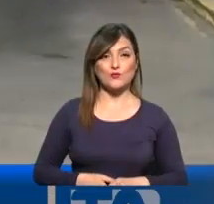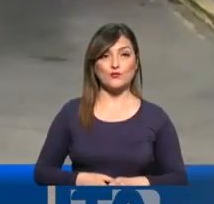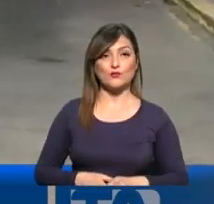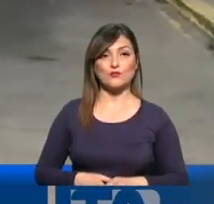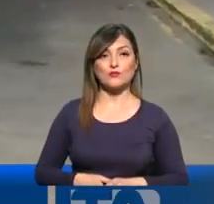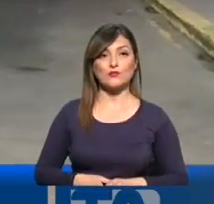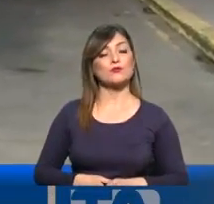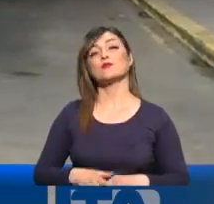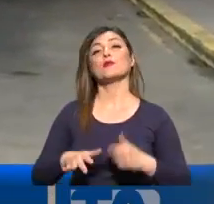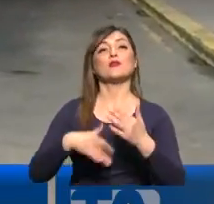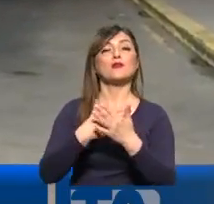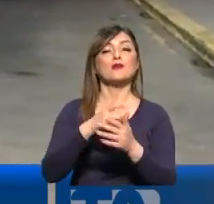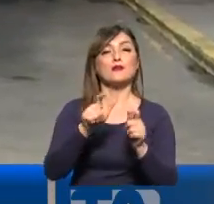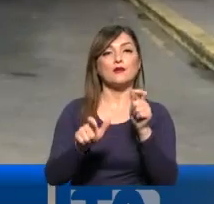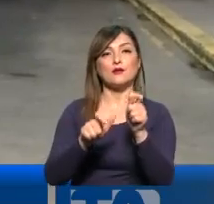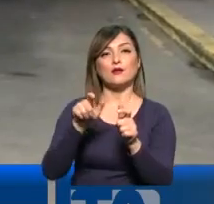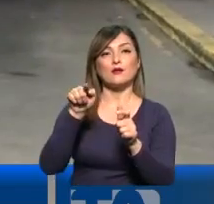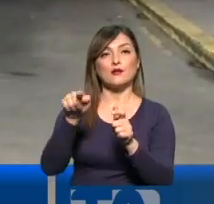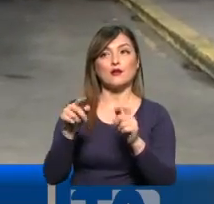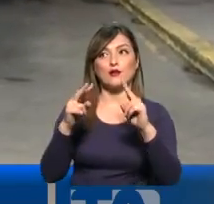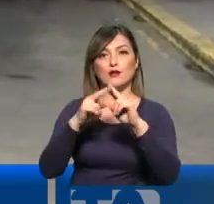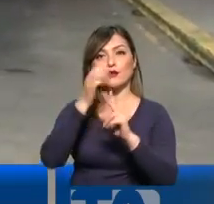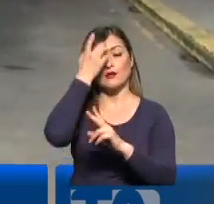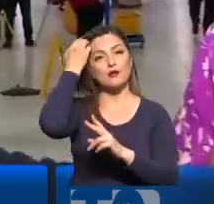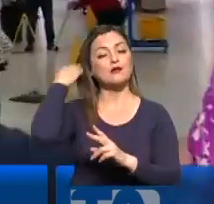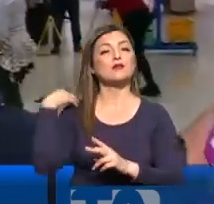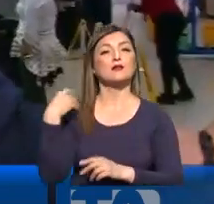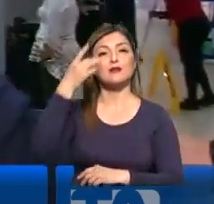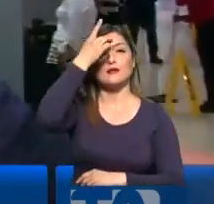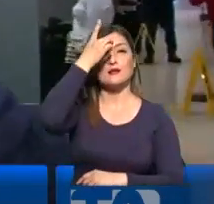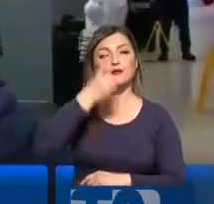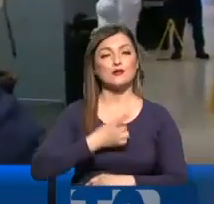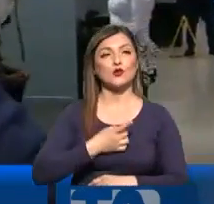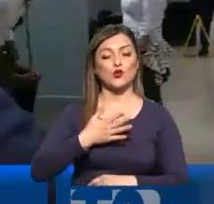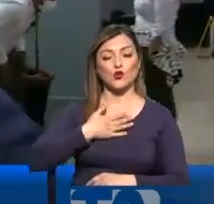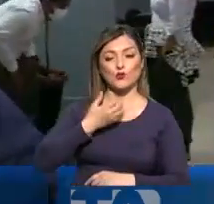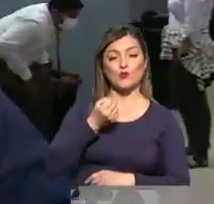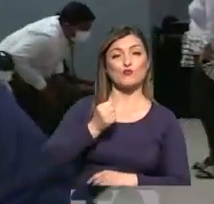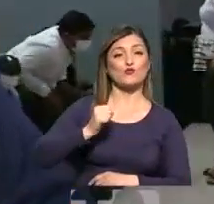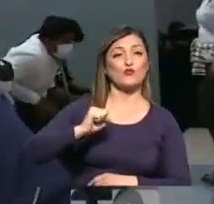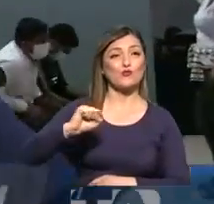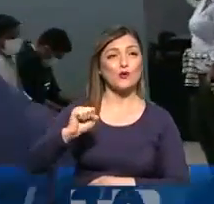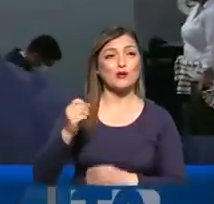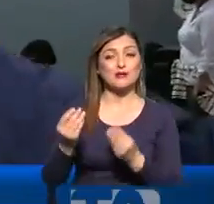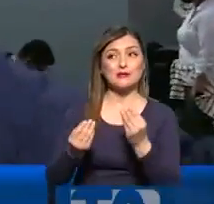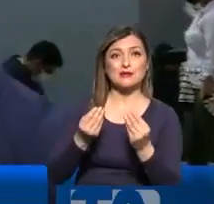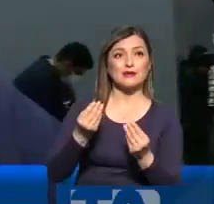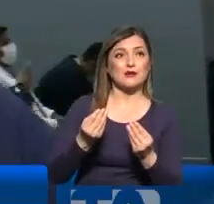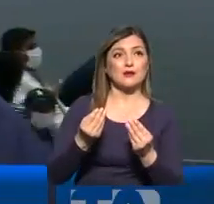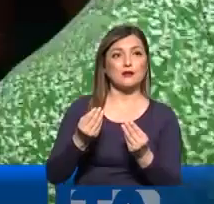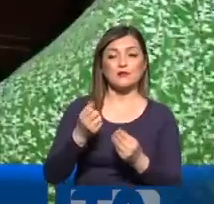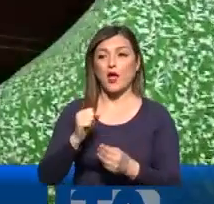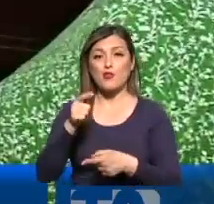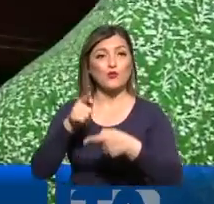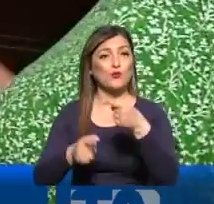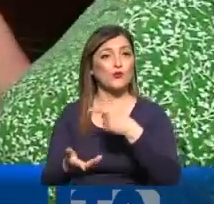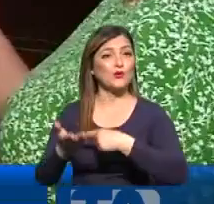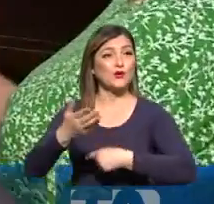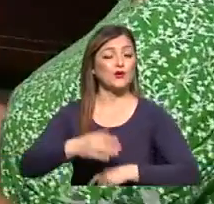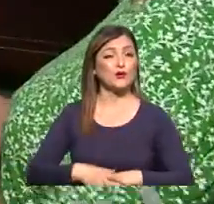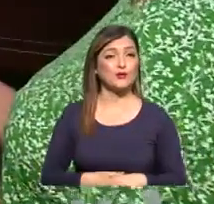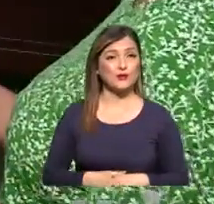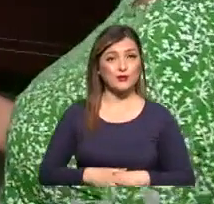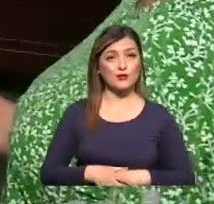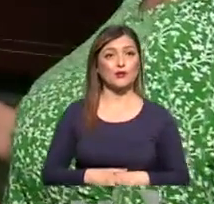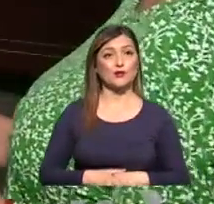Y hasta aquí llegaron personas que desconocían de la decisión. Yo vengo de un viaje, yo tengo muchas cosas que hacer y resulta que no puedo irme. La afectación,